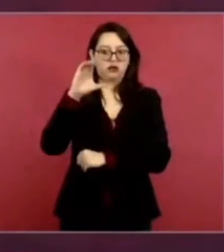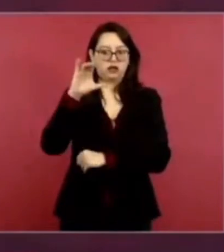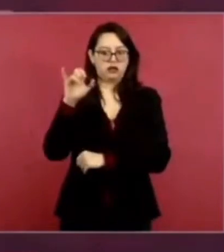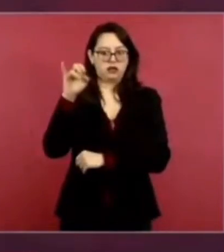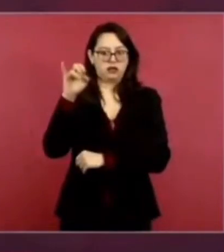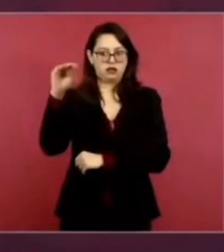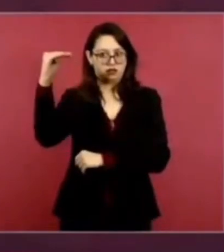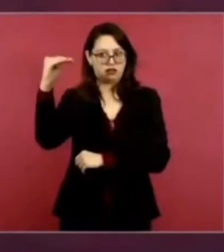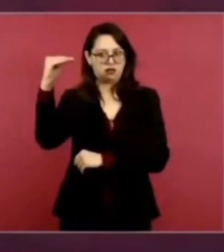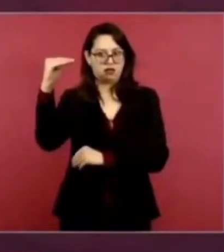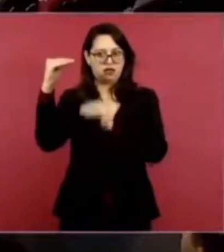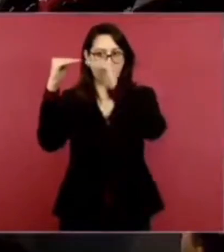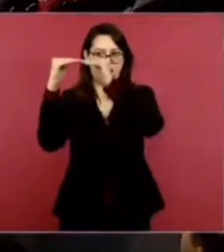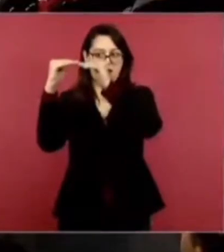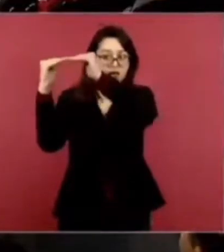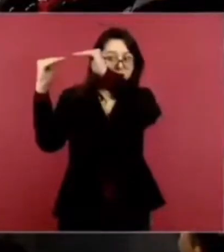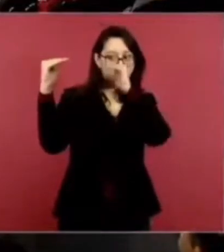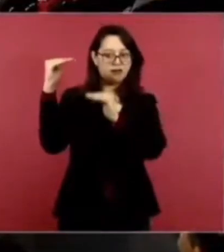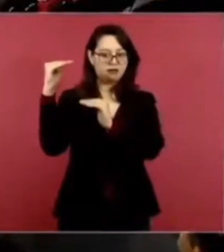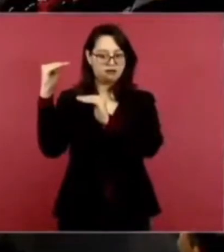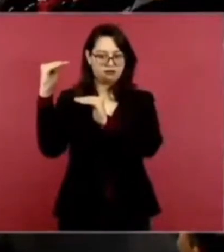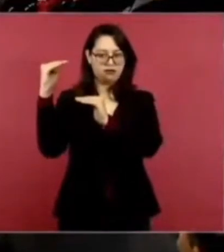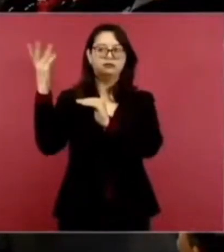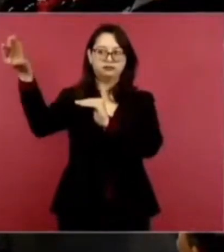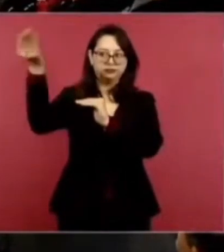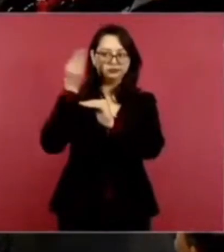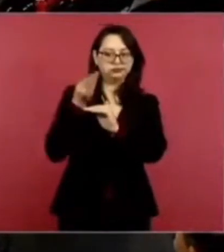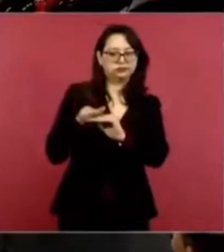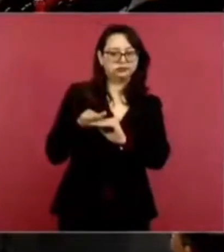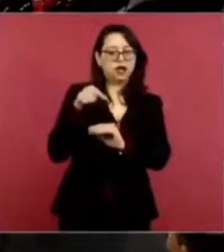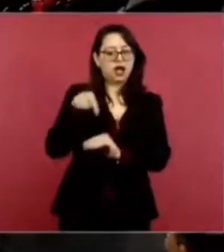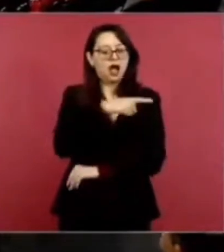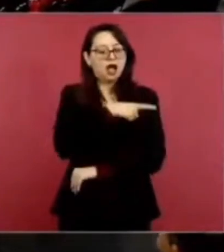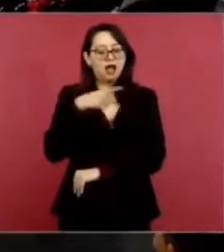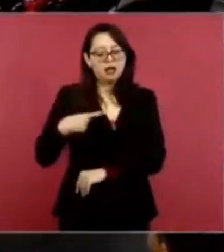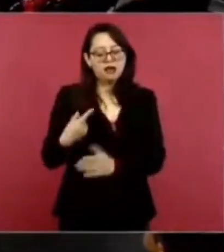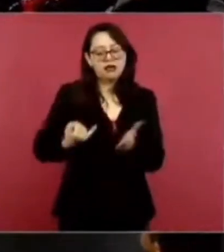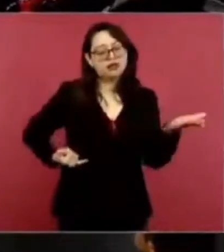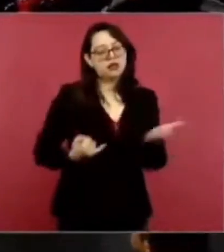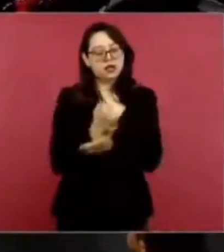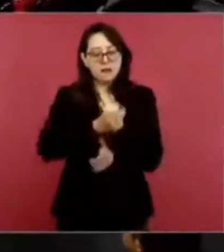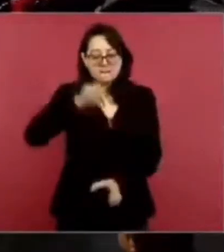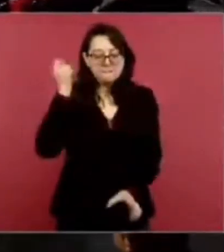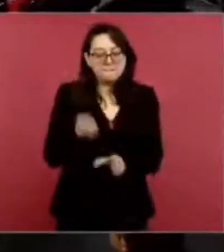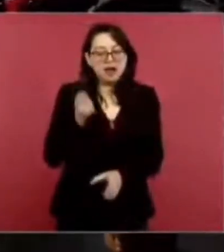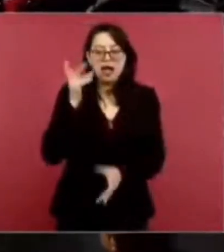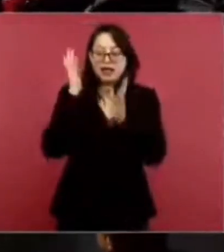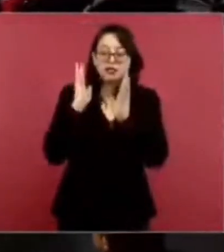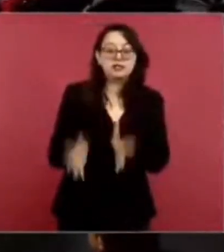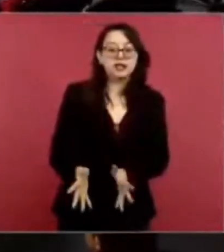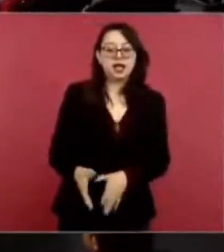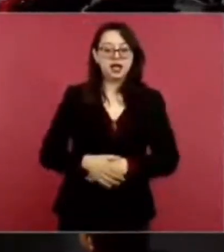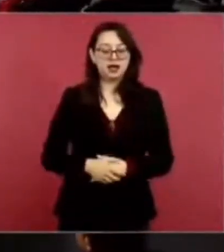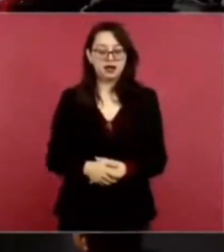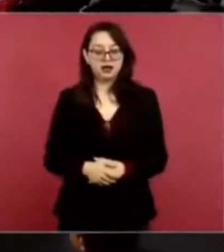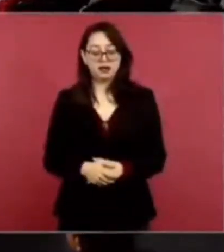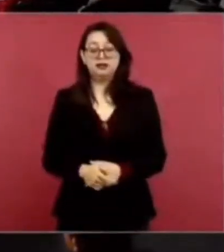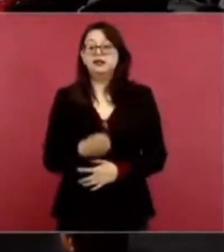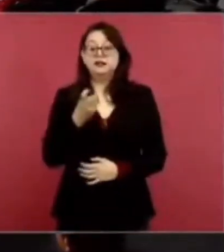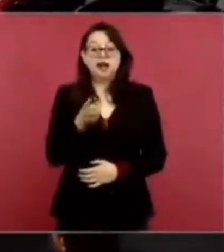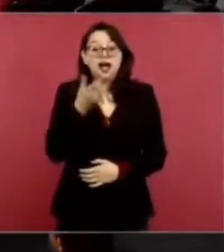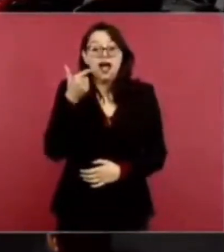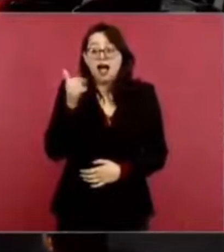de buscar resolverlo en la Corte, donde tienen mayoría los que están en contra nuestra. Nada más que